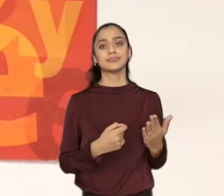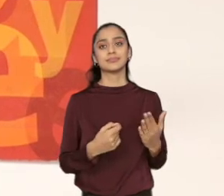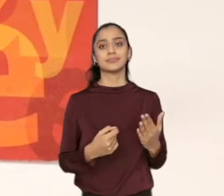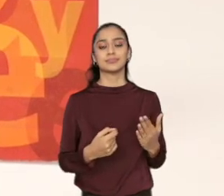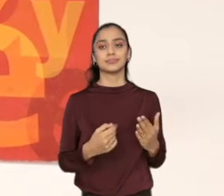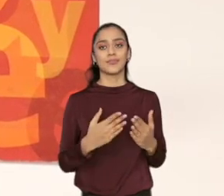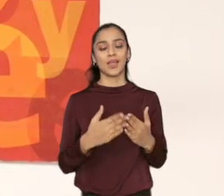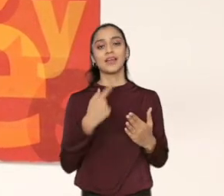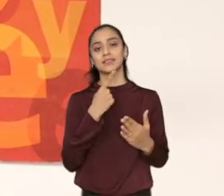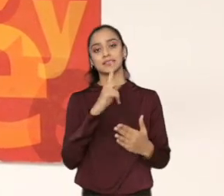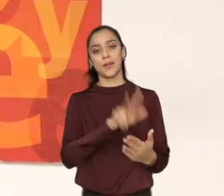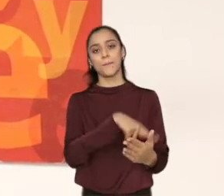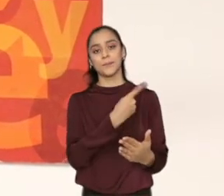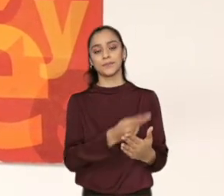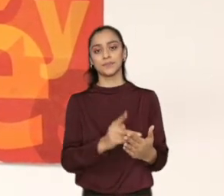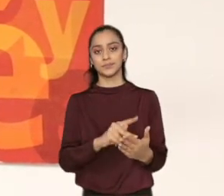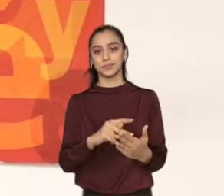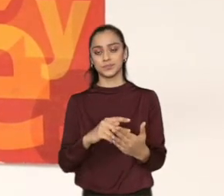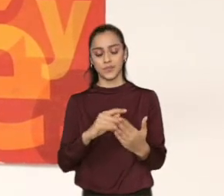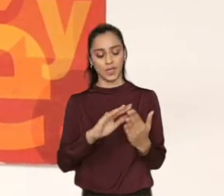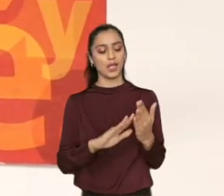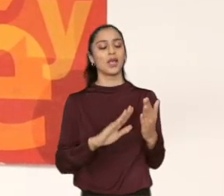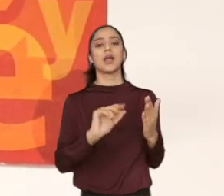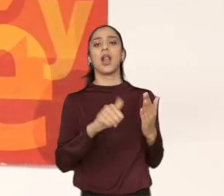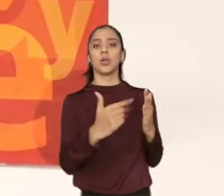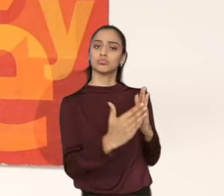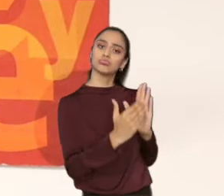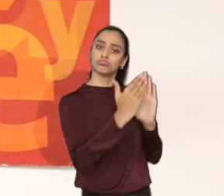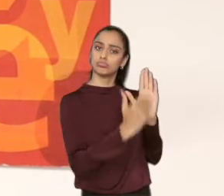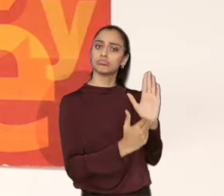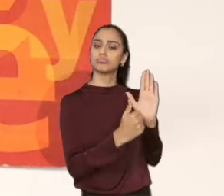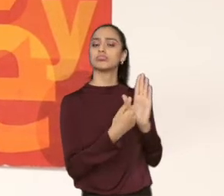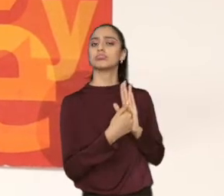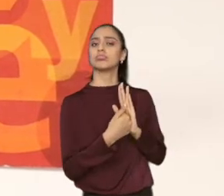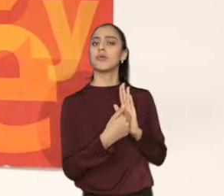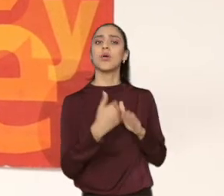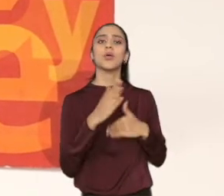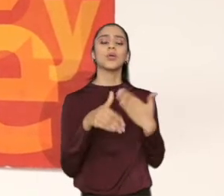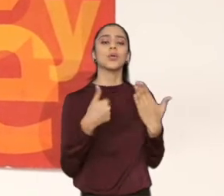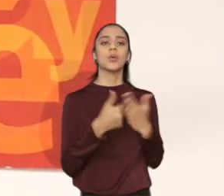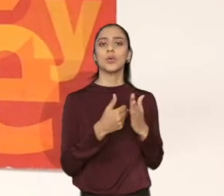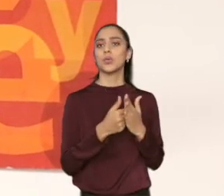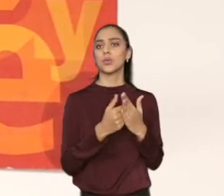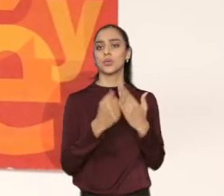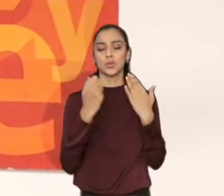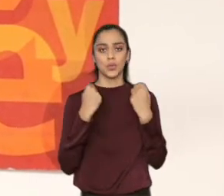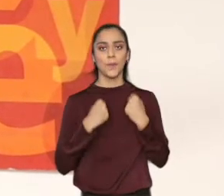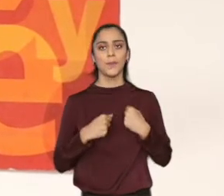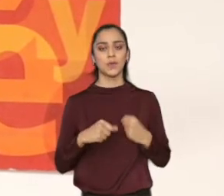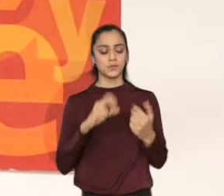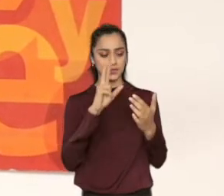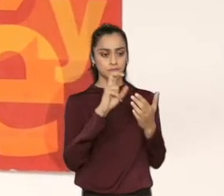parte de atrás tienes los poemas y en la parte de adelante tienes todo lo que pudiste